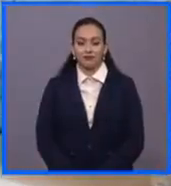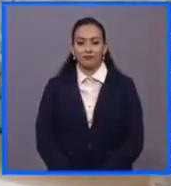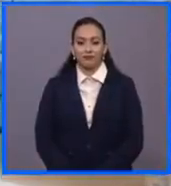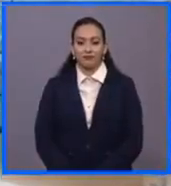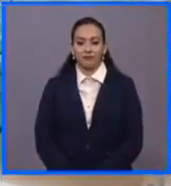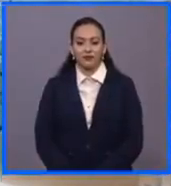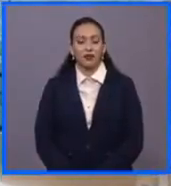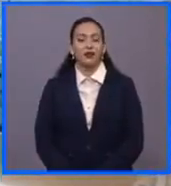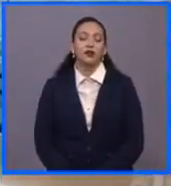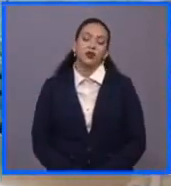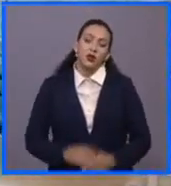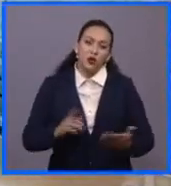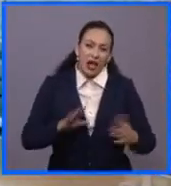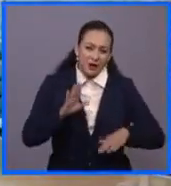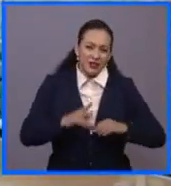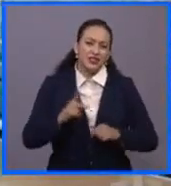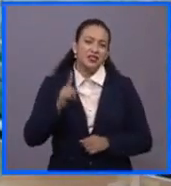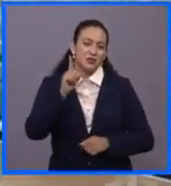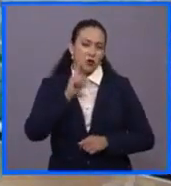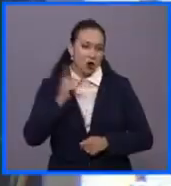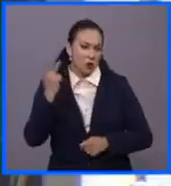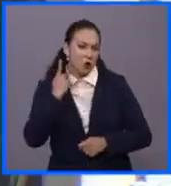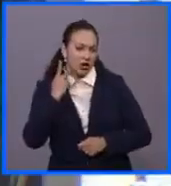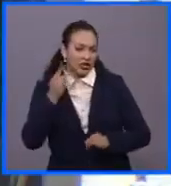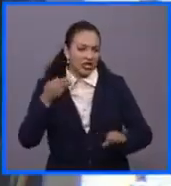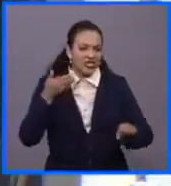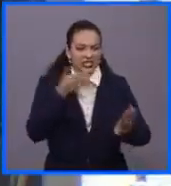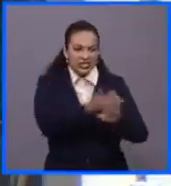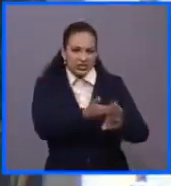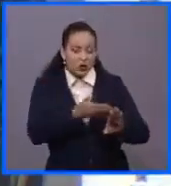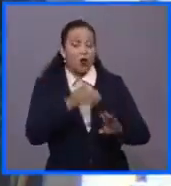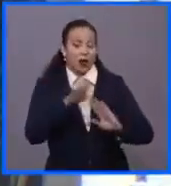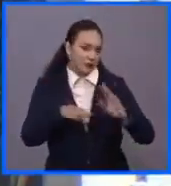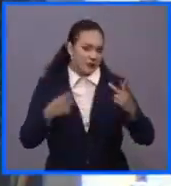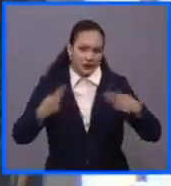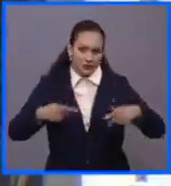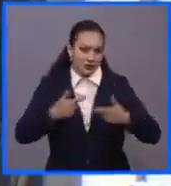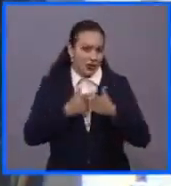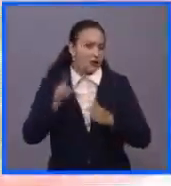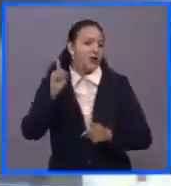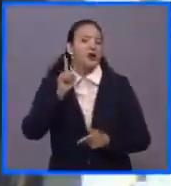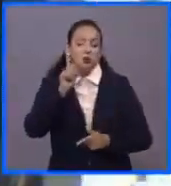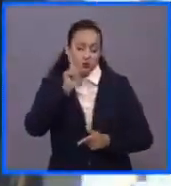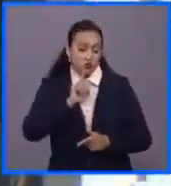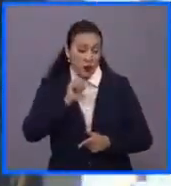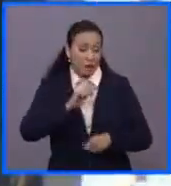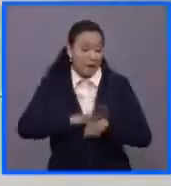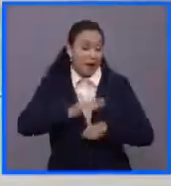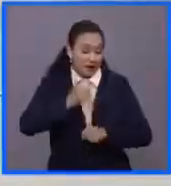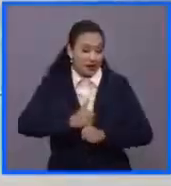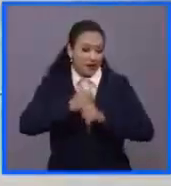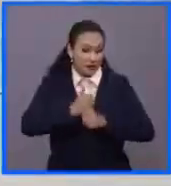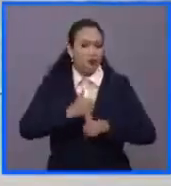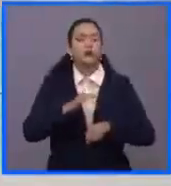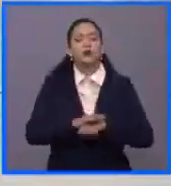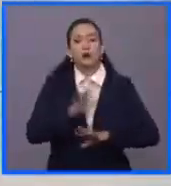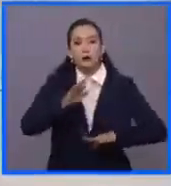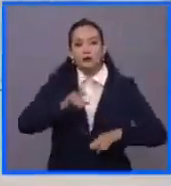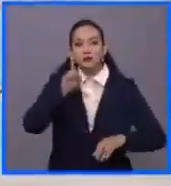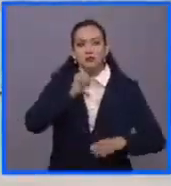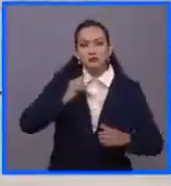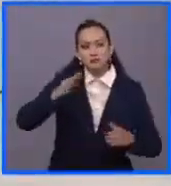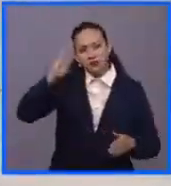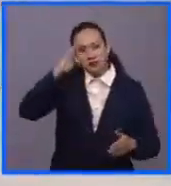La violencia política por razón de género es una forma de agresión que padece principalmente las mujeres cuando participan en la vida